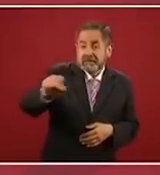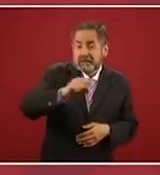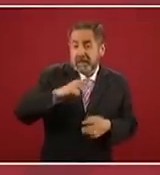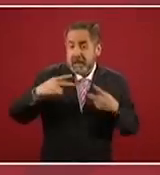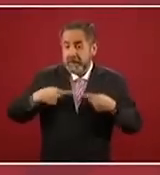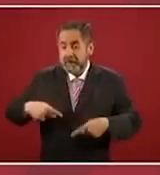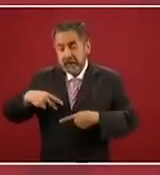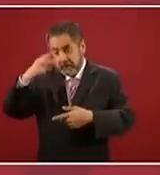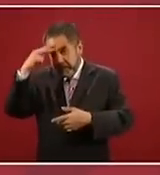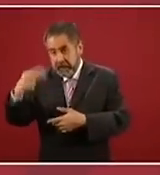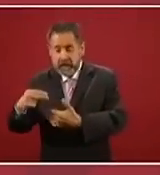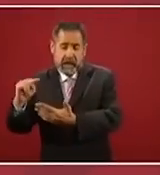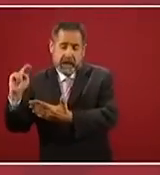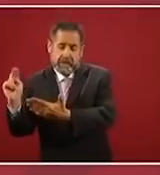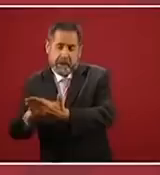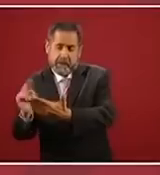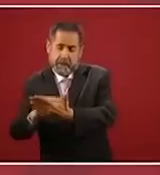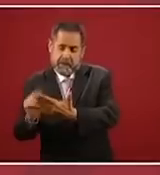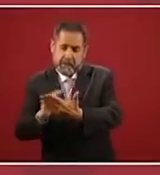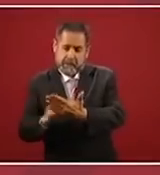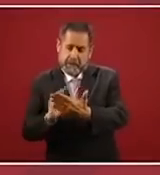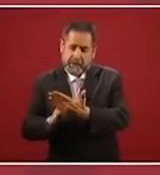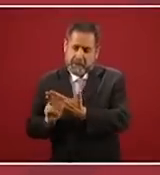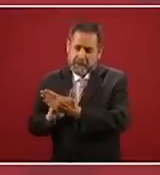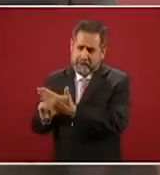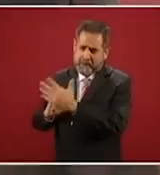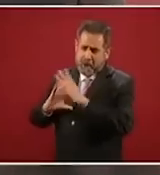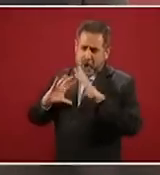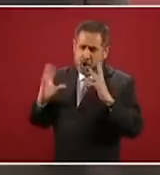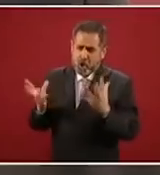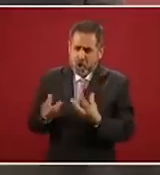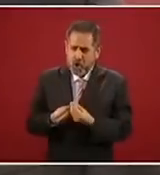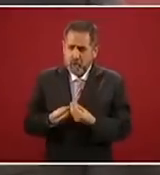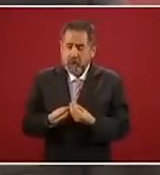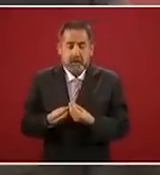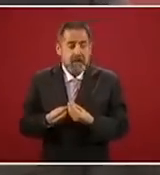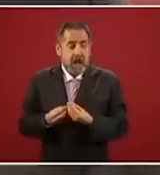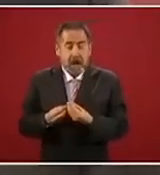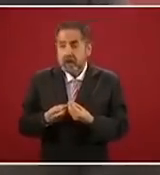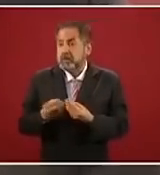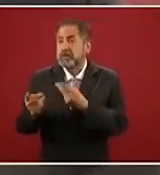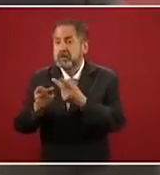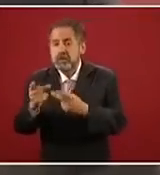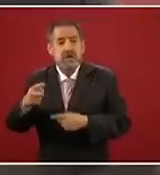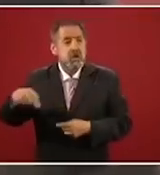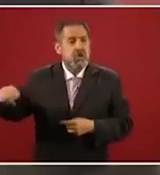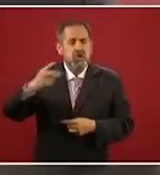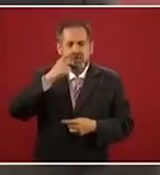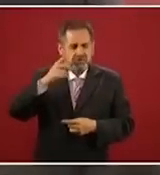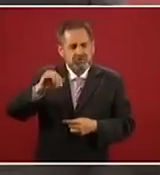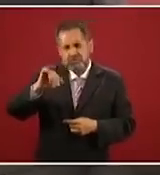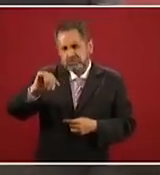reúnen las firmas que se requiere y se hace una consulta y la gente dice